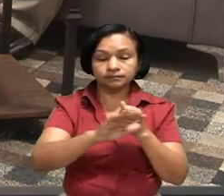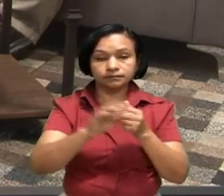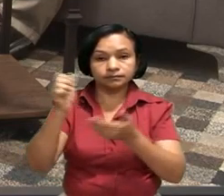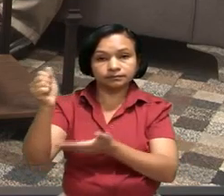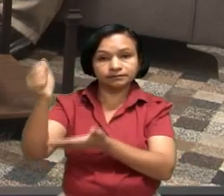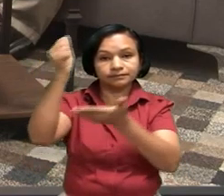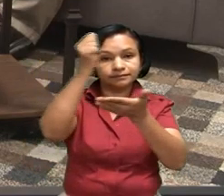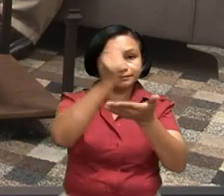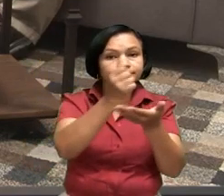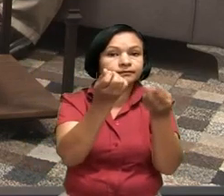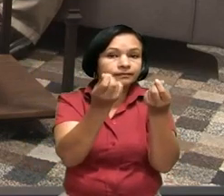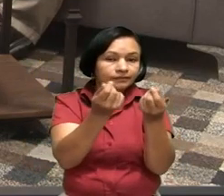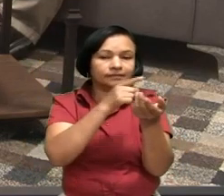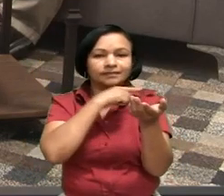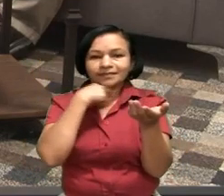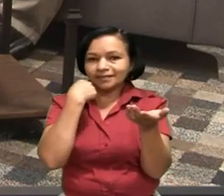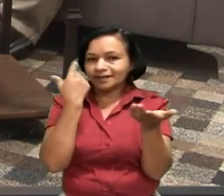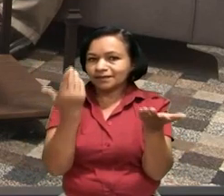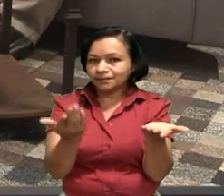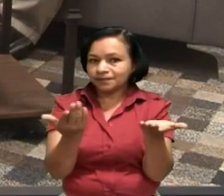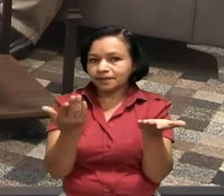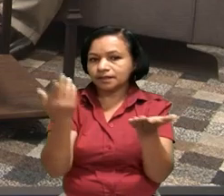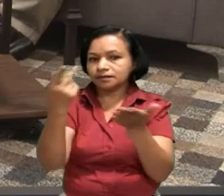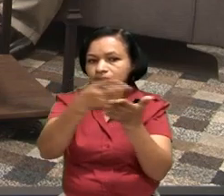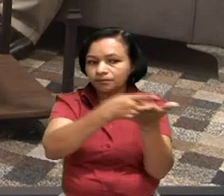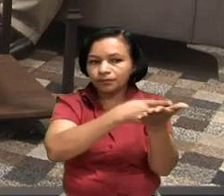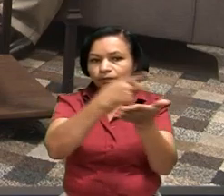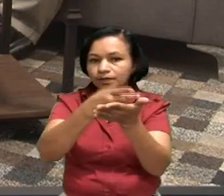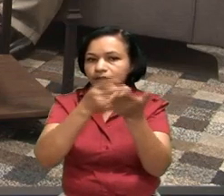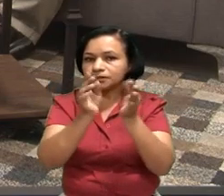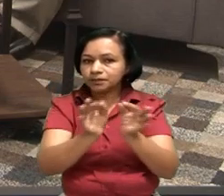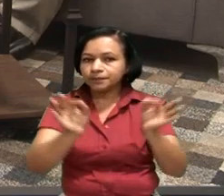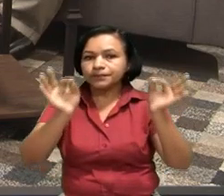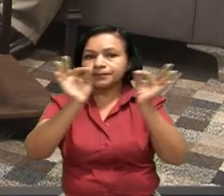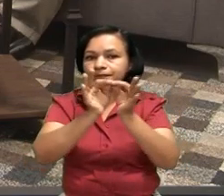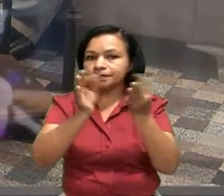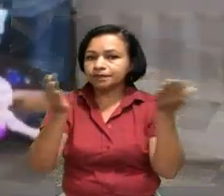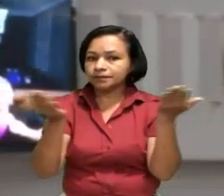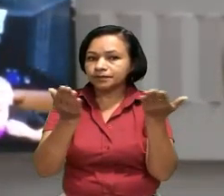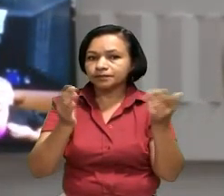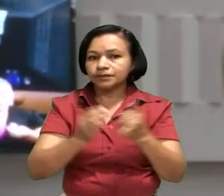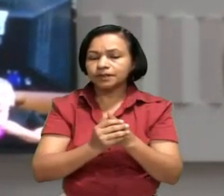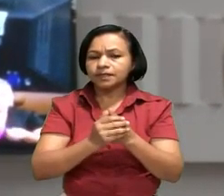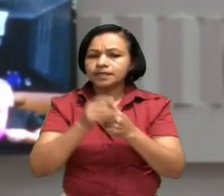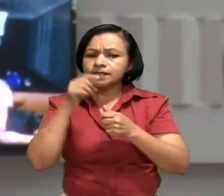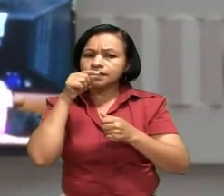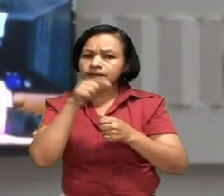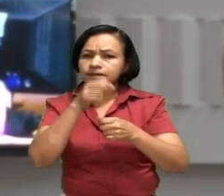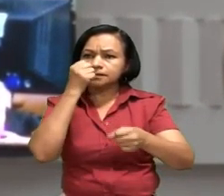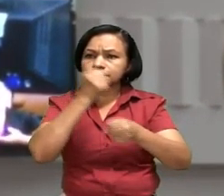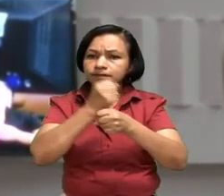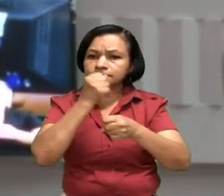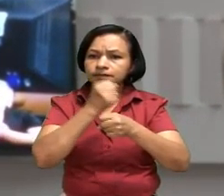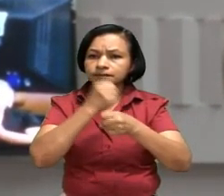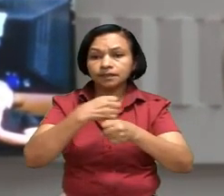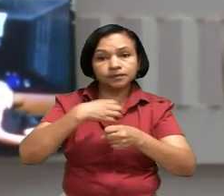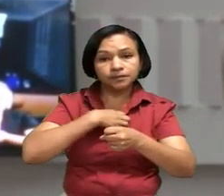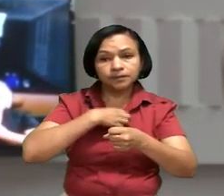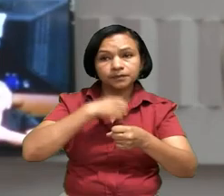pública real en proyectos de gran envergadura en el contexto nacional y en ese margen de trabajo el ejercicio periodístico